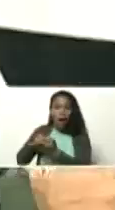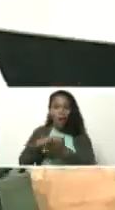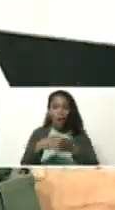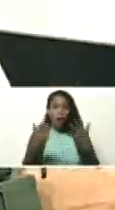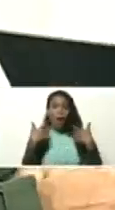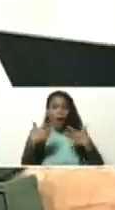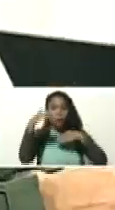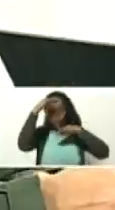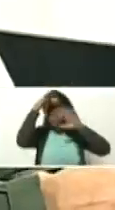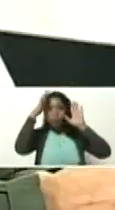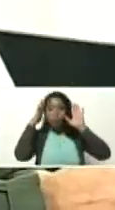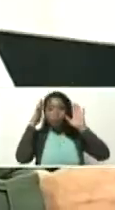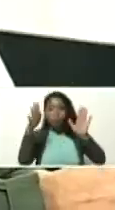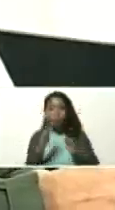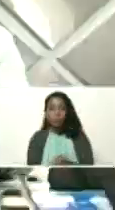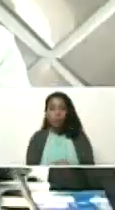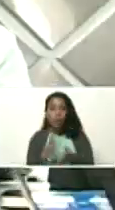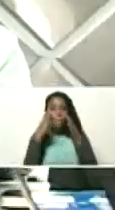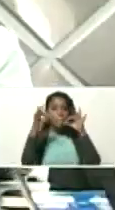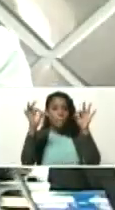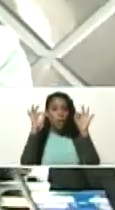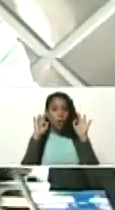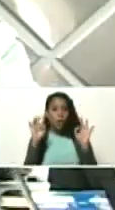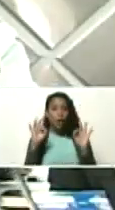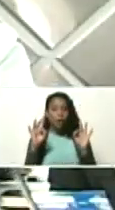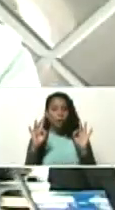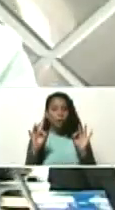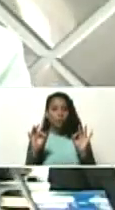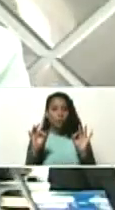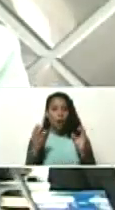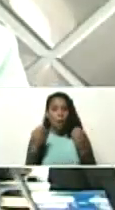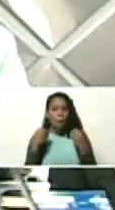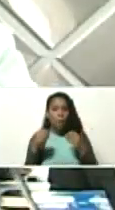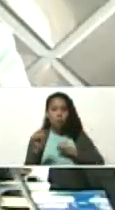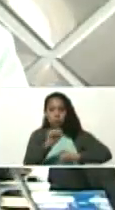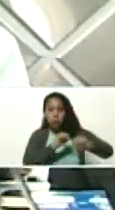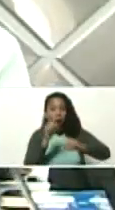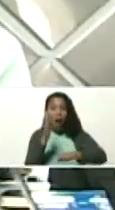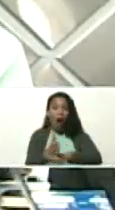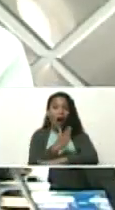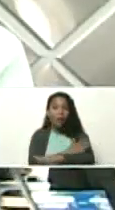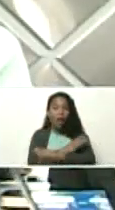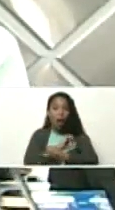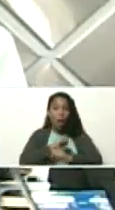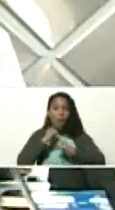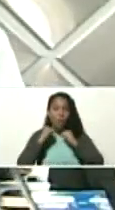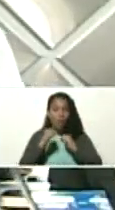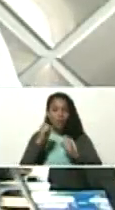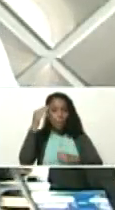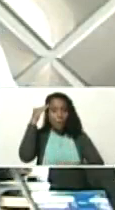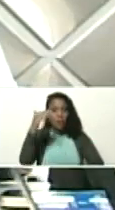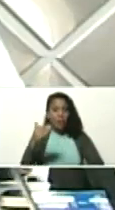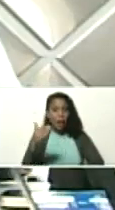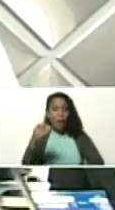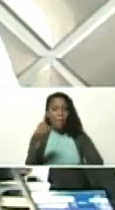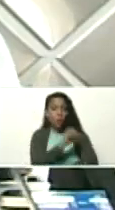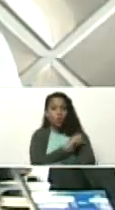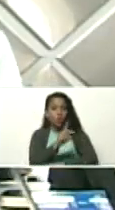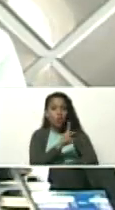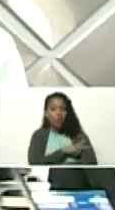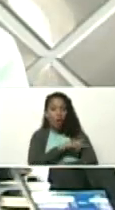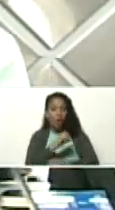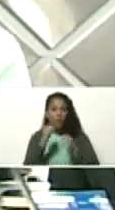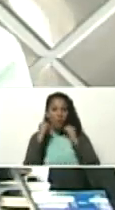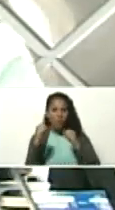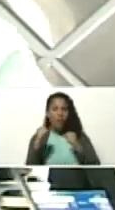alerta y pendiente, mosca pues, para movilizarse a tiempo la fuerza militar, protección civil, la fuerza